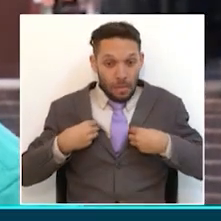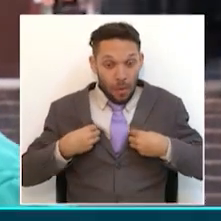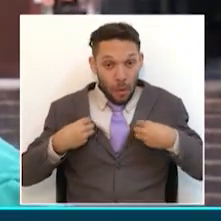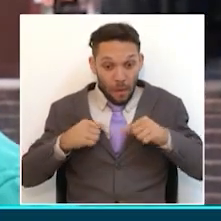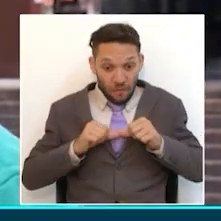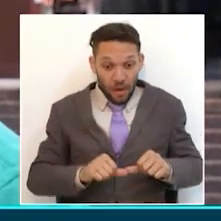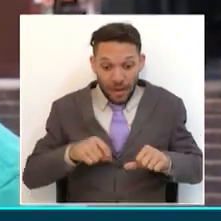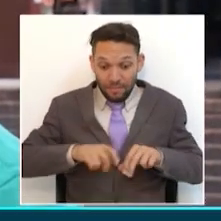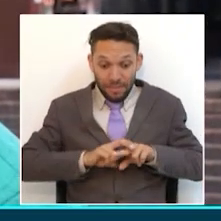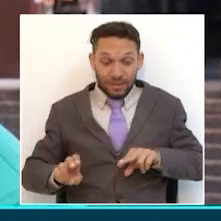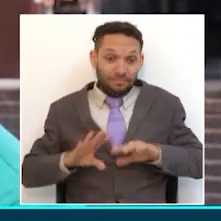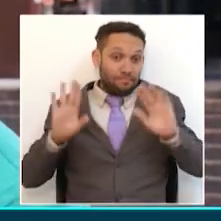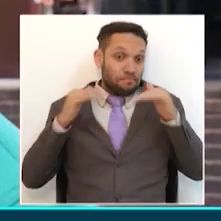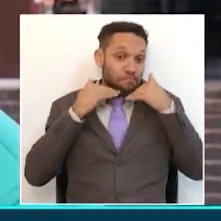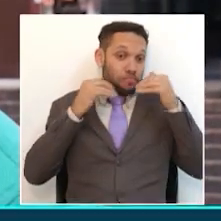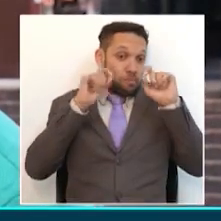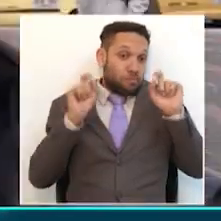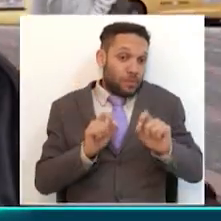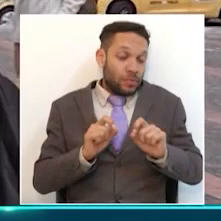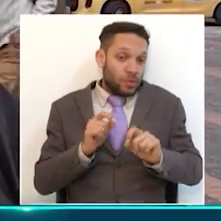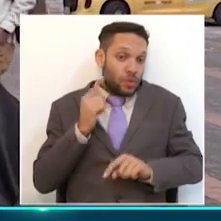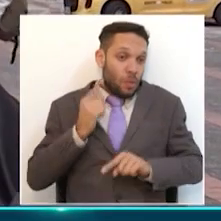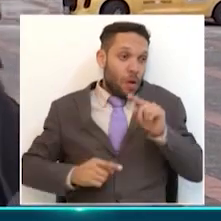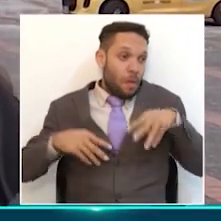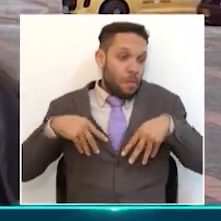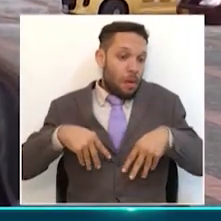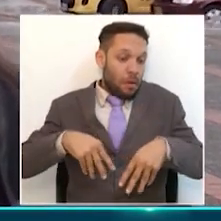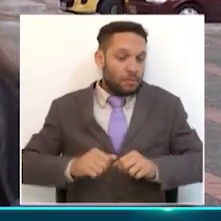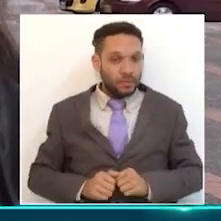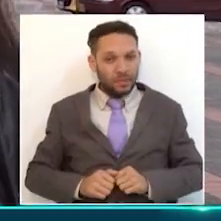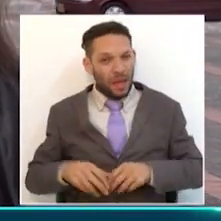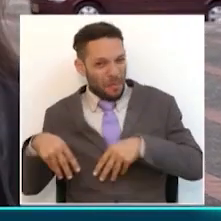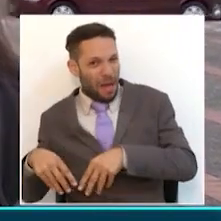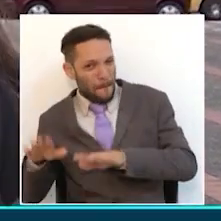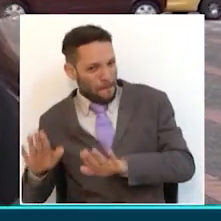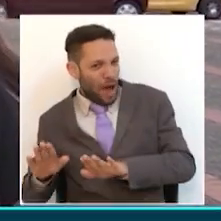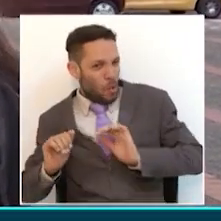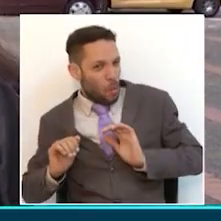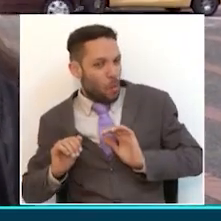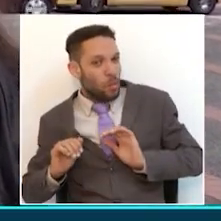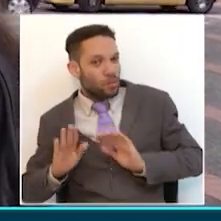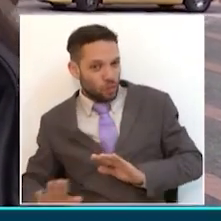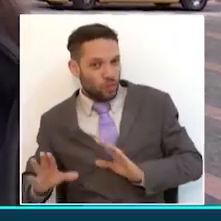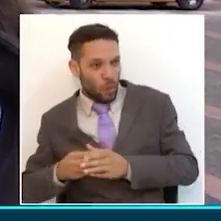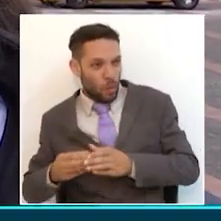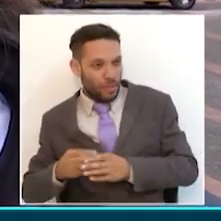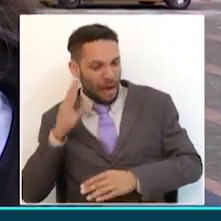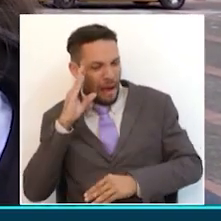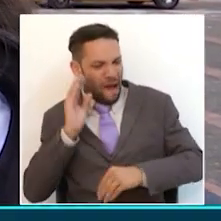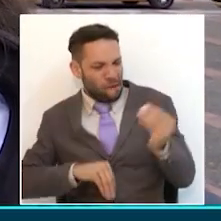Y no me parece que debería haber esa marcha. Marcha por el paro que van a hacer. Porque no estamos pues de